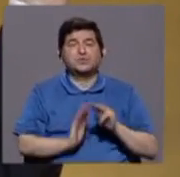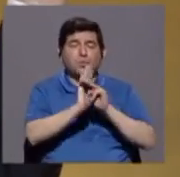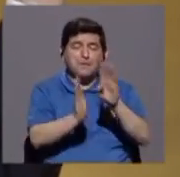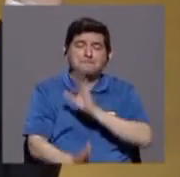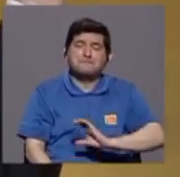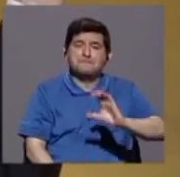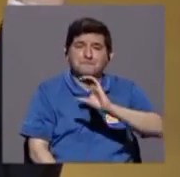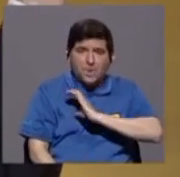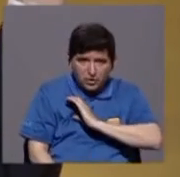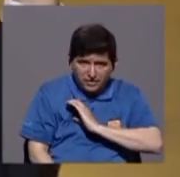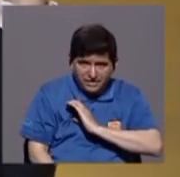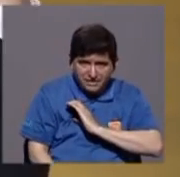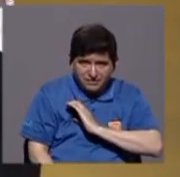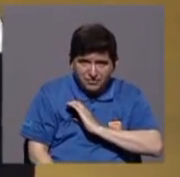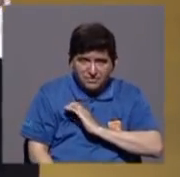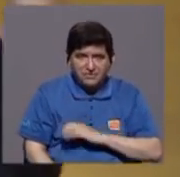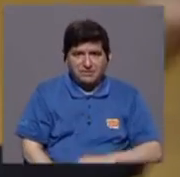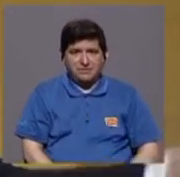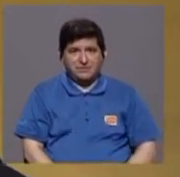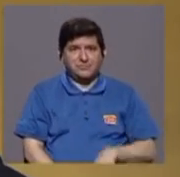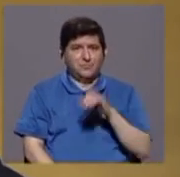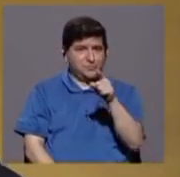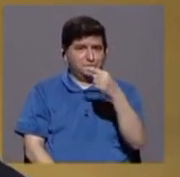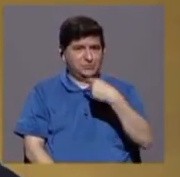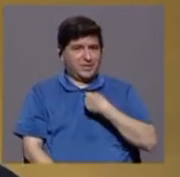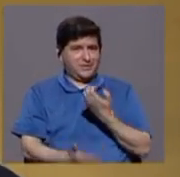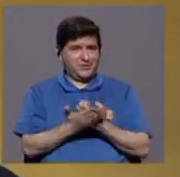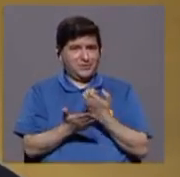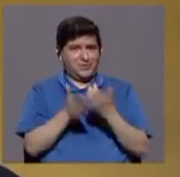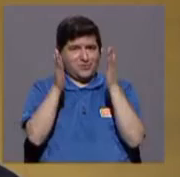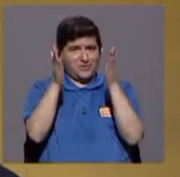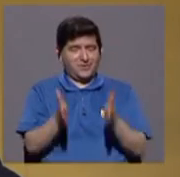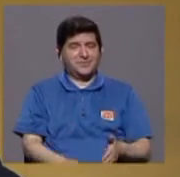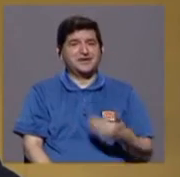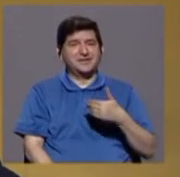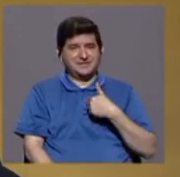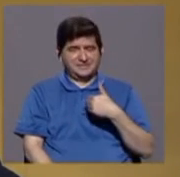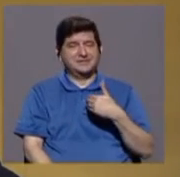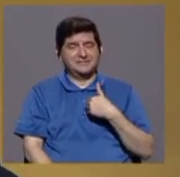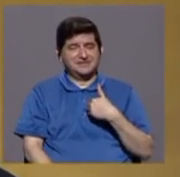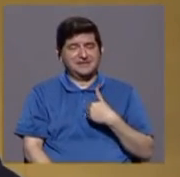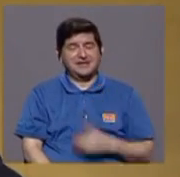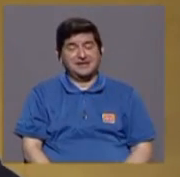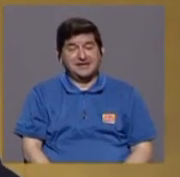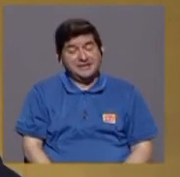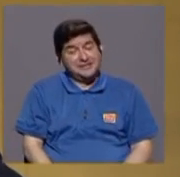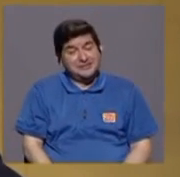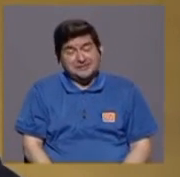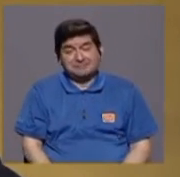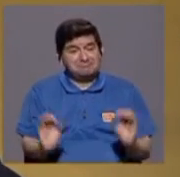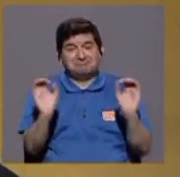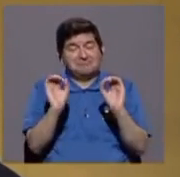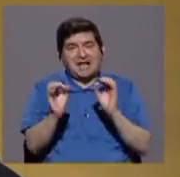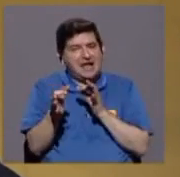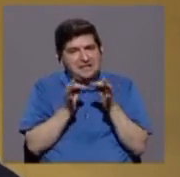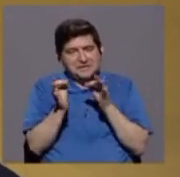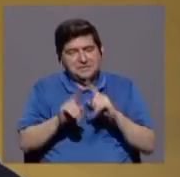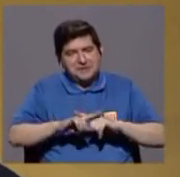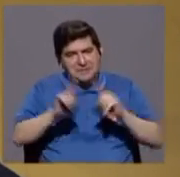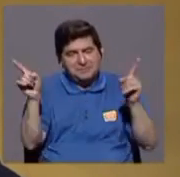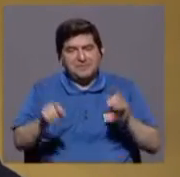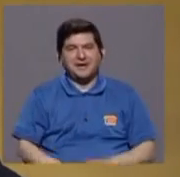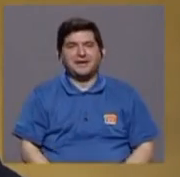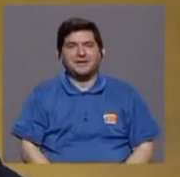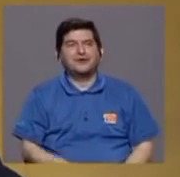comportamiento que tú y yo, que somos economistas, tenemos básicamente nada que decir, pero